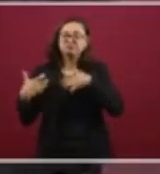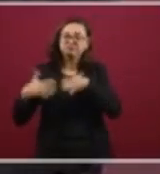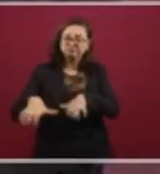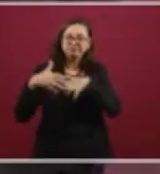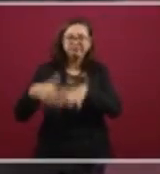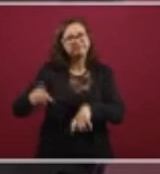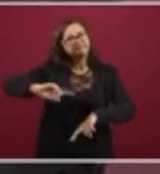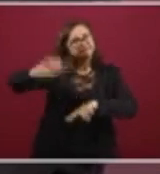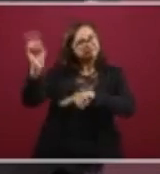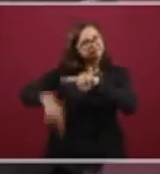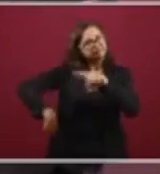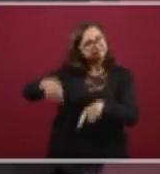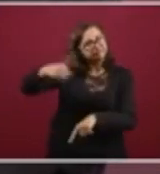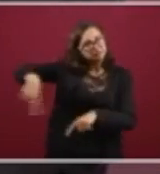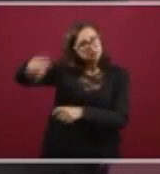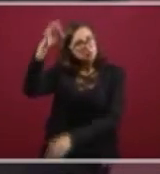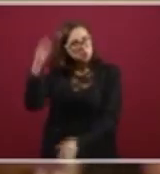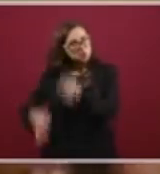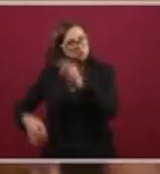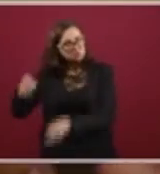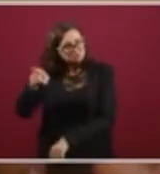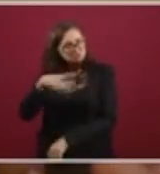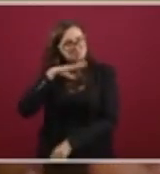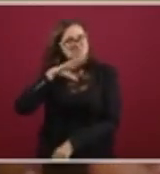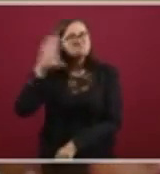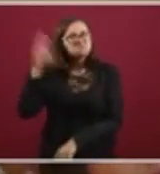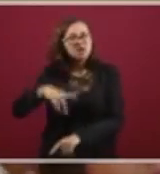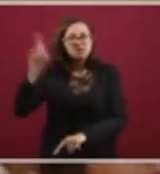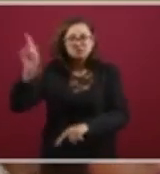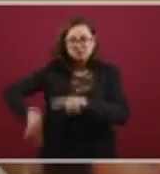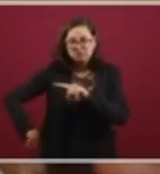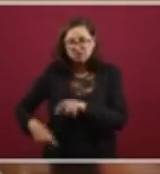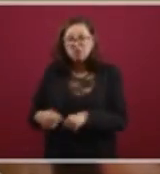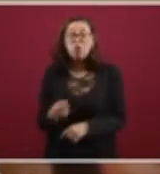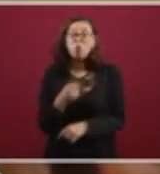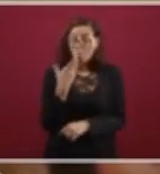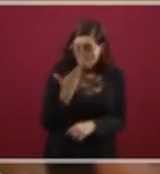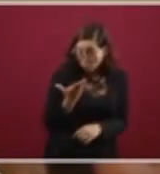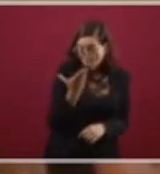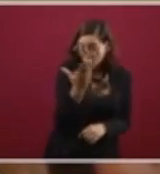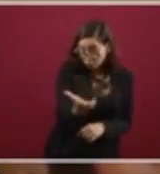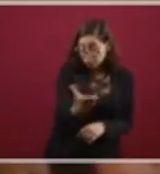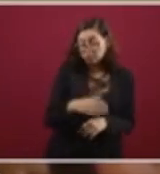destituya. Yo le replanteo, ¿consideraría usted